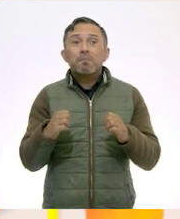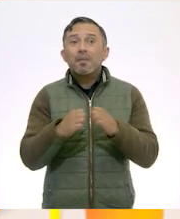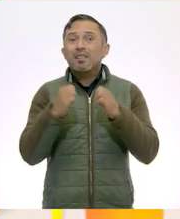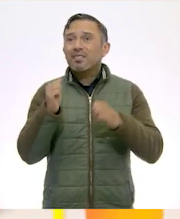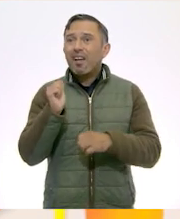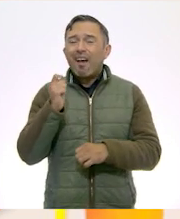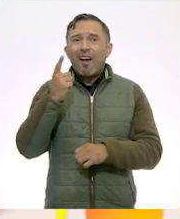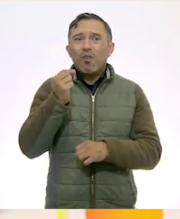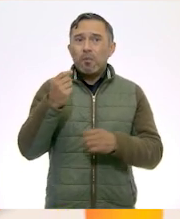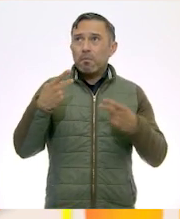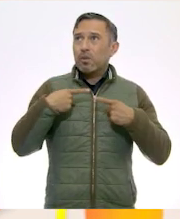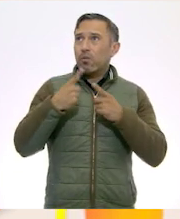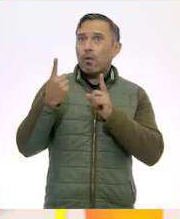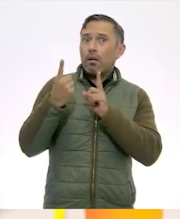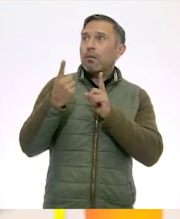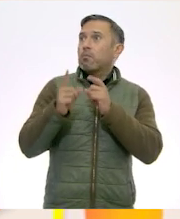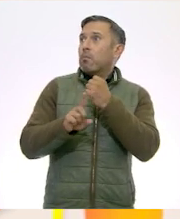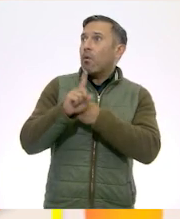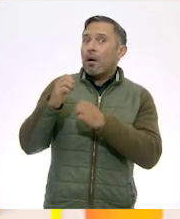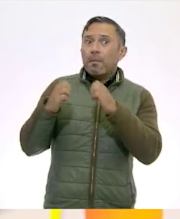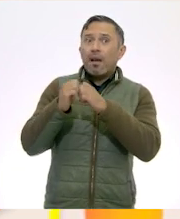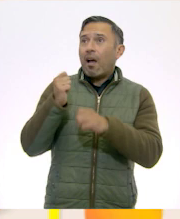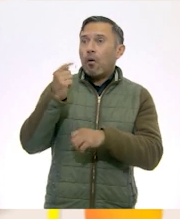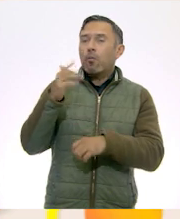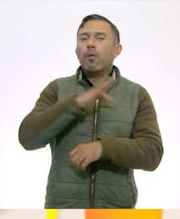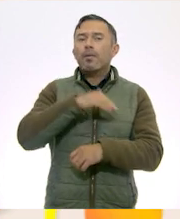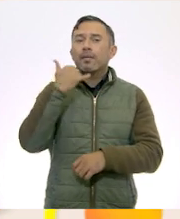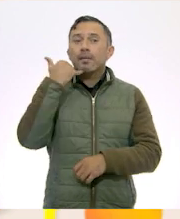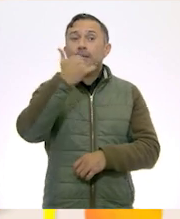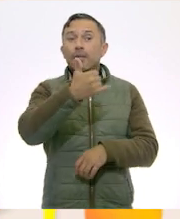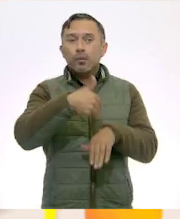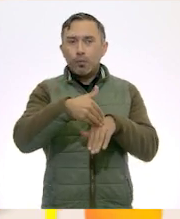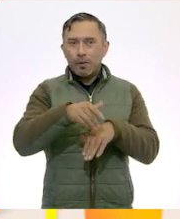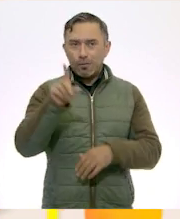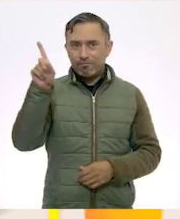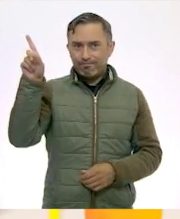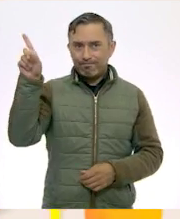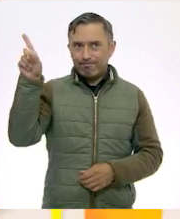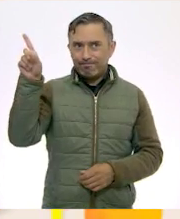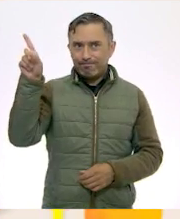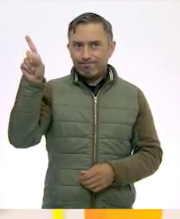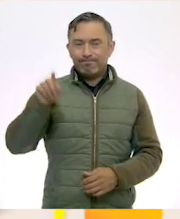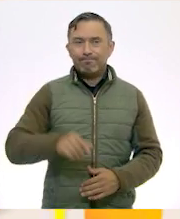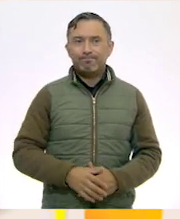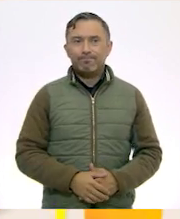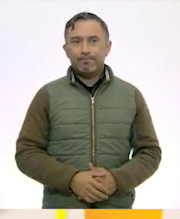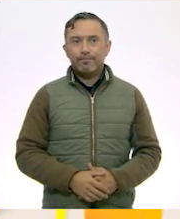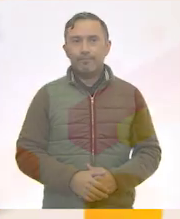alguien cerca de ti tenga una emergencia.